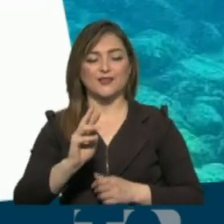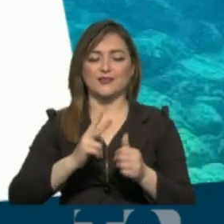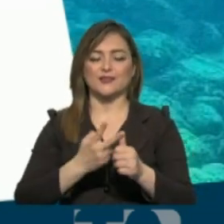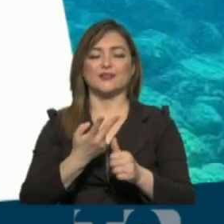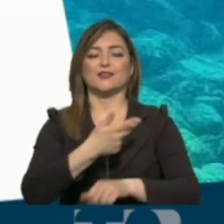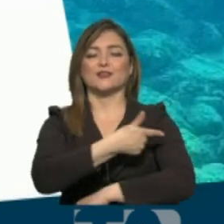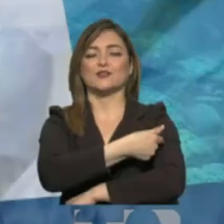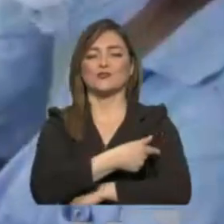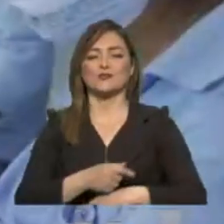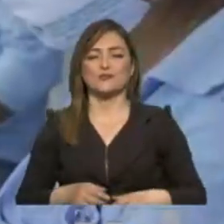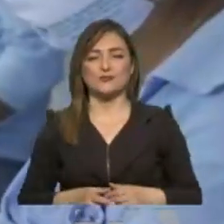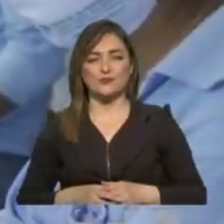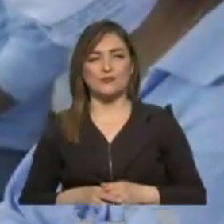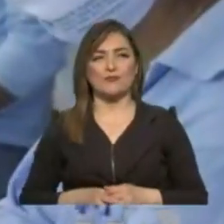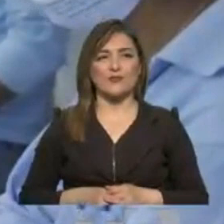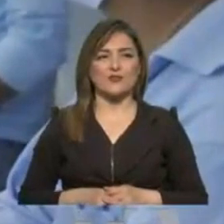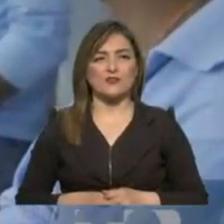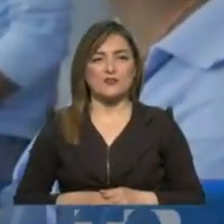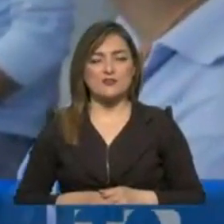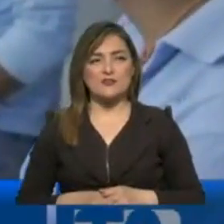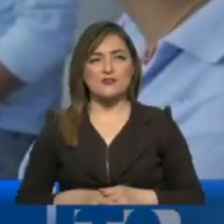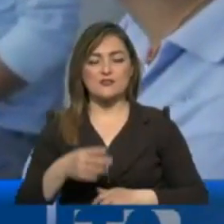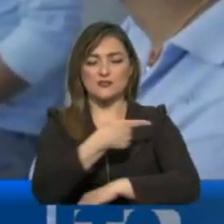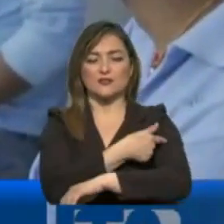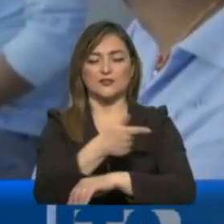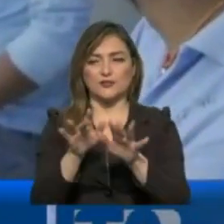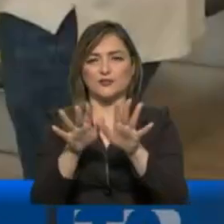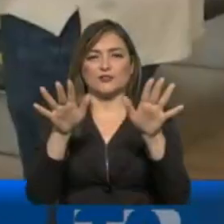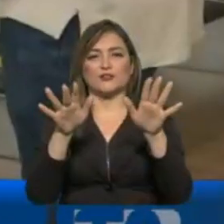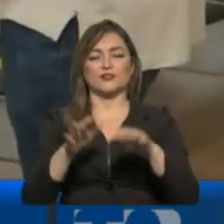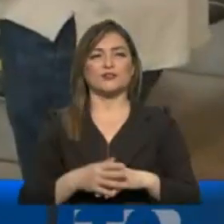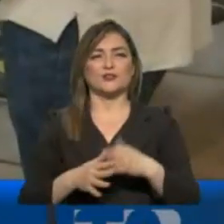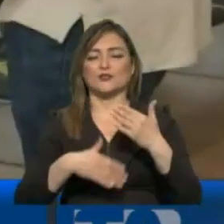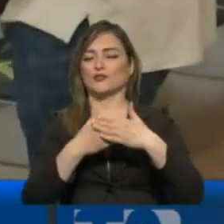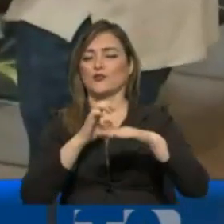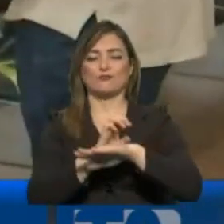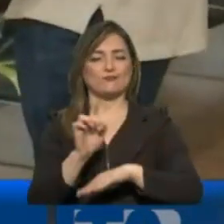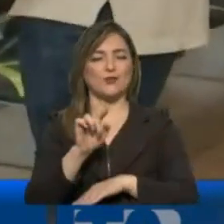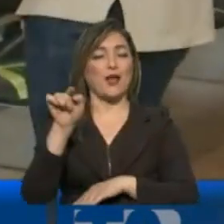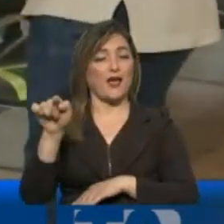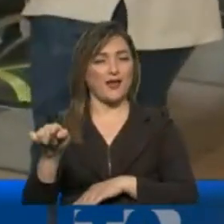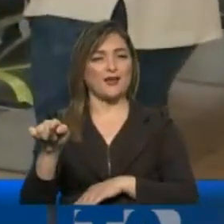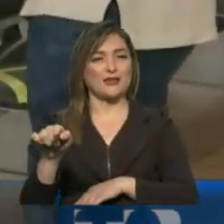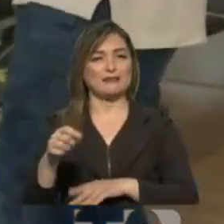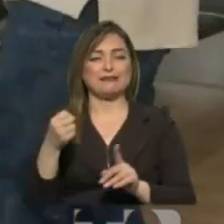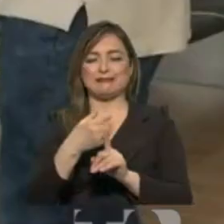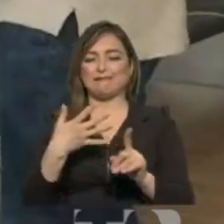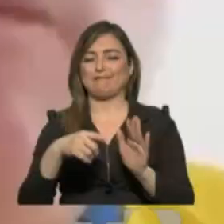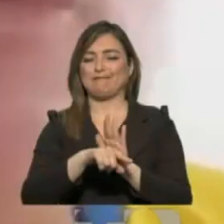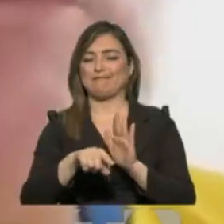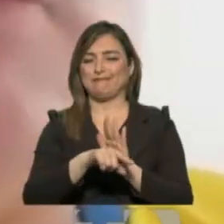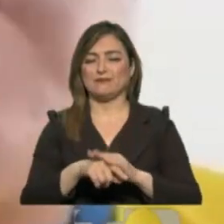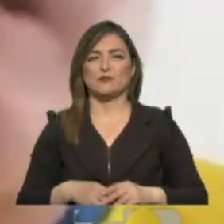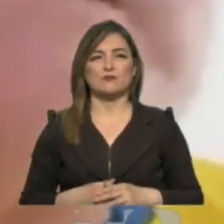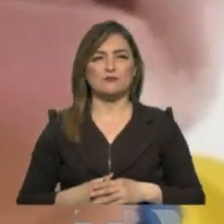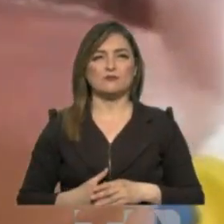11.426 con las dos dosis. Pero pese a esta realidad, que la vacunación masiva no sea en todo el país, a ellos les afecta. Que